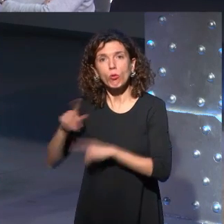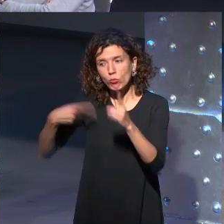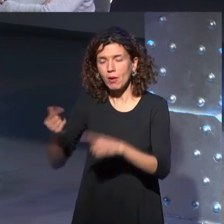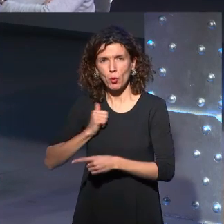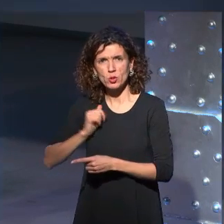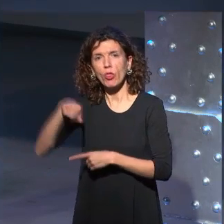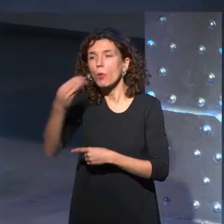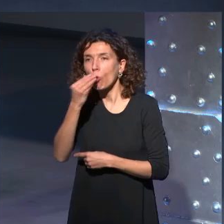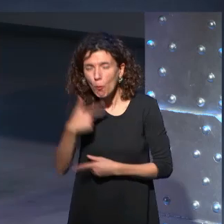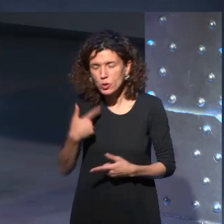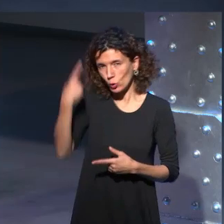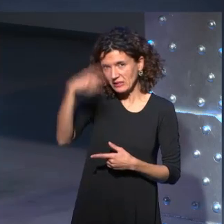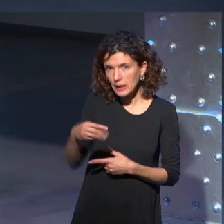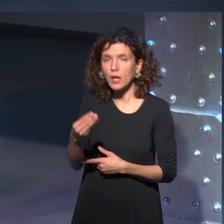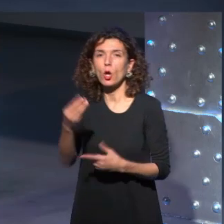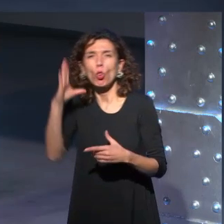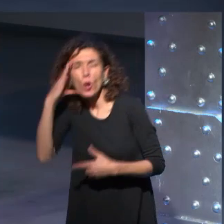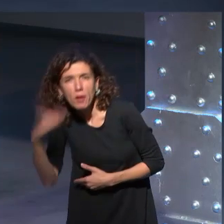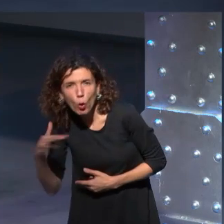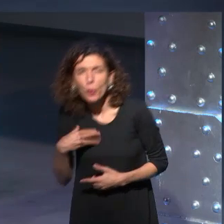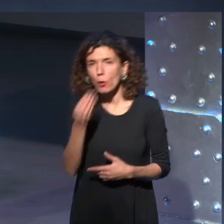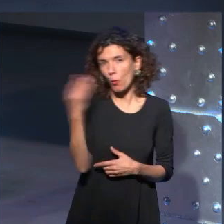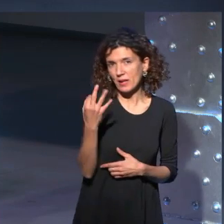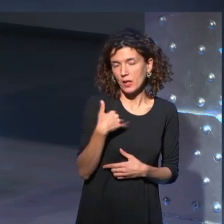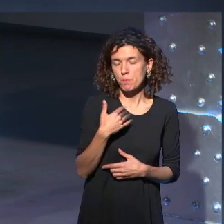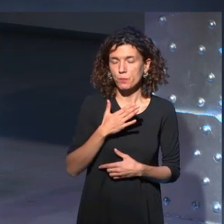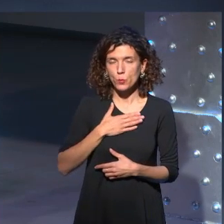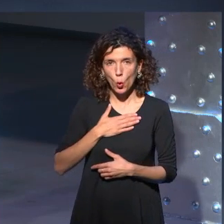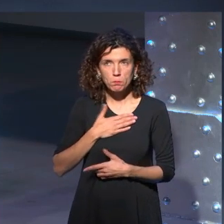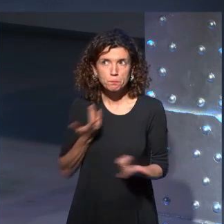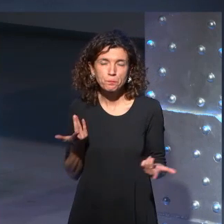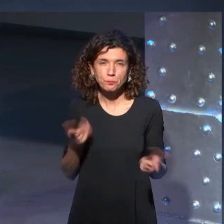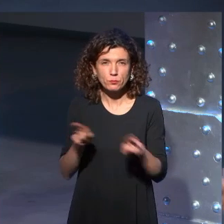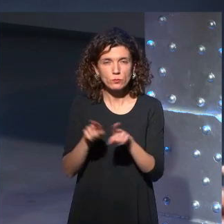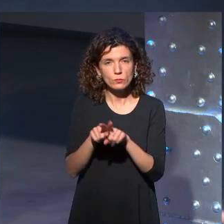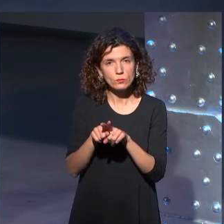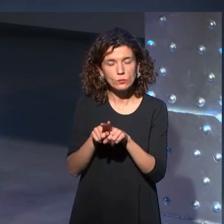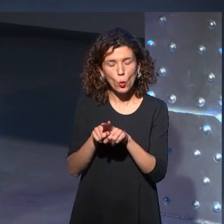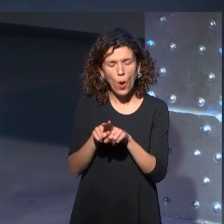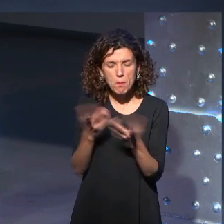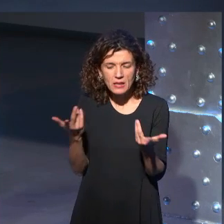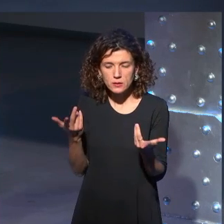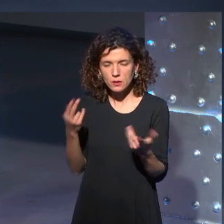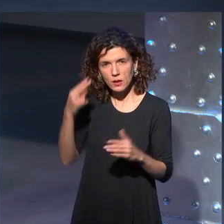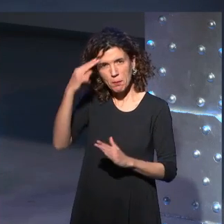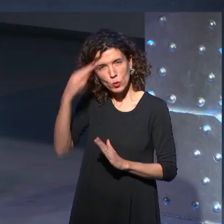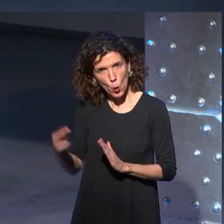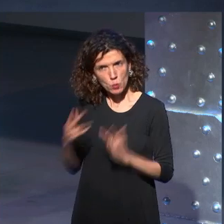Y sé dónde duerme, qué come, todo. Y me parece mucho más legal, por así